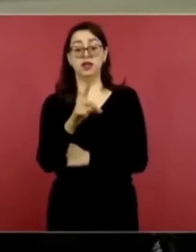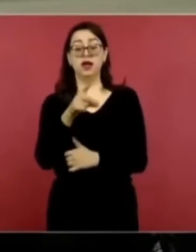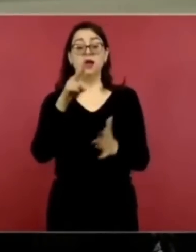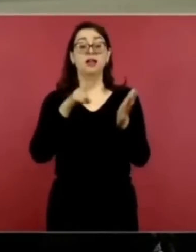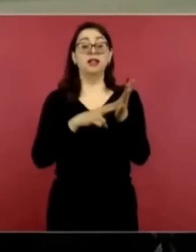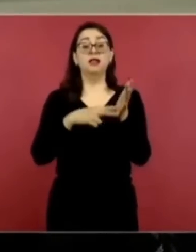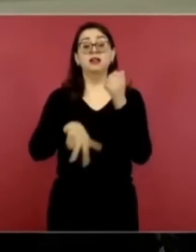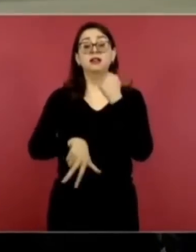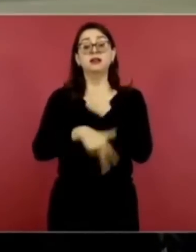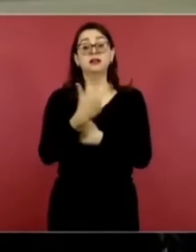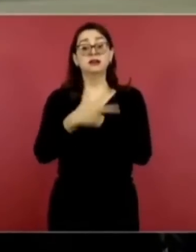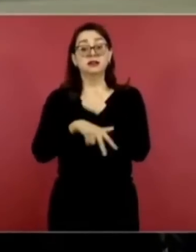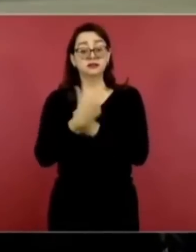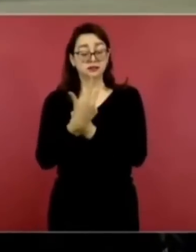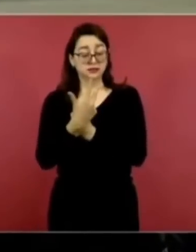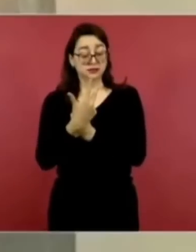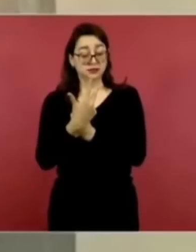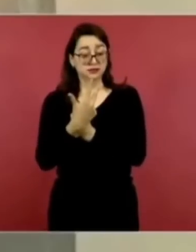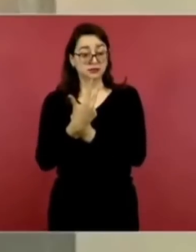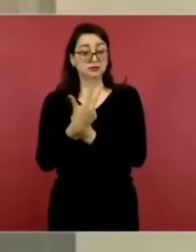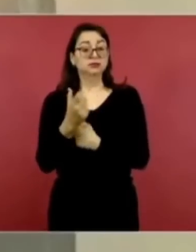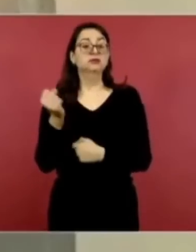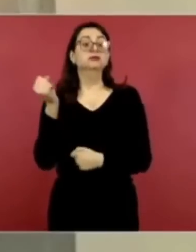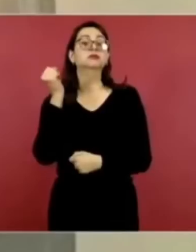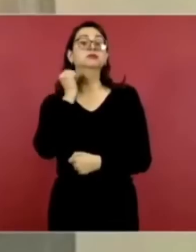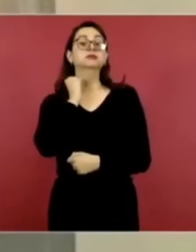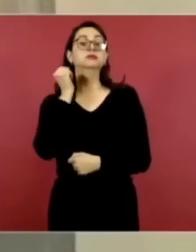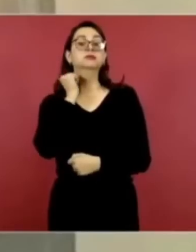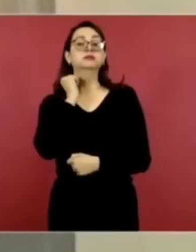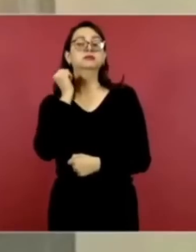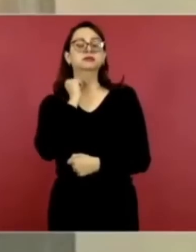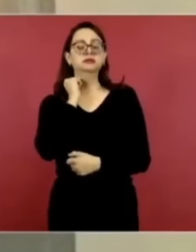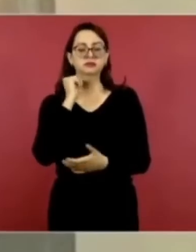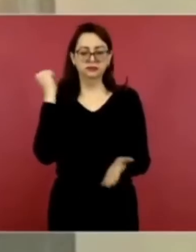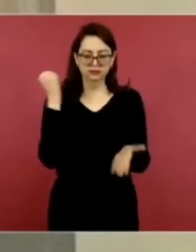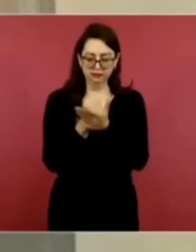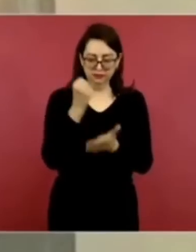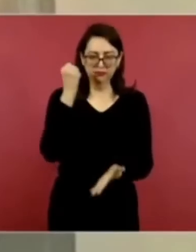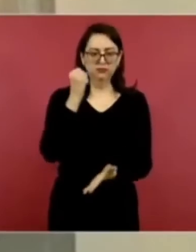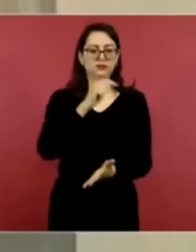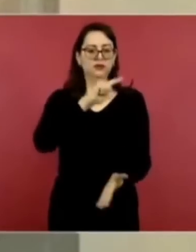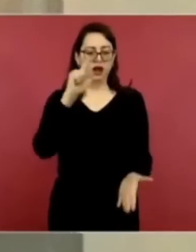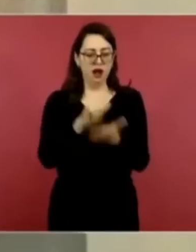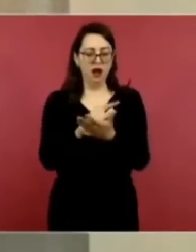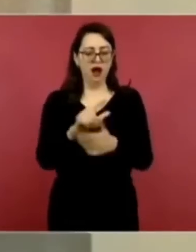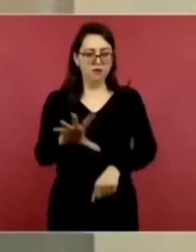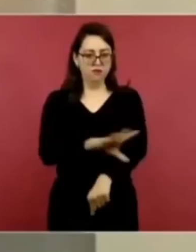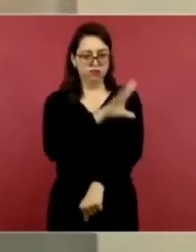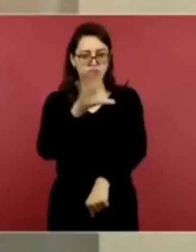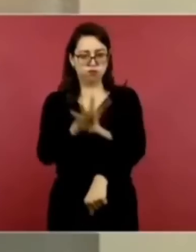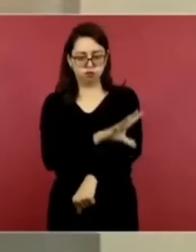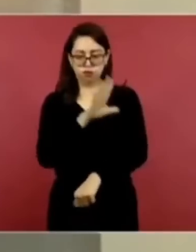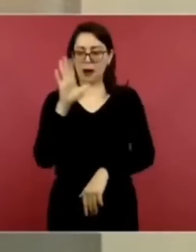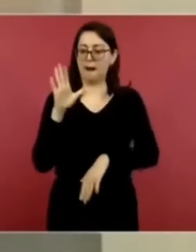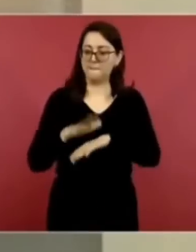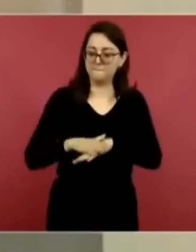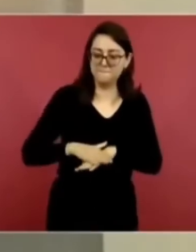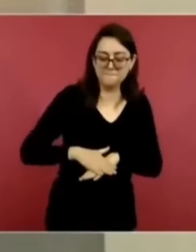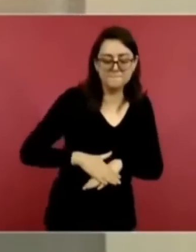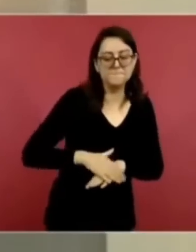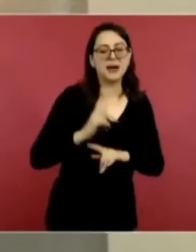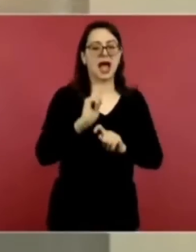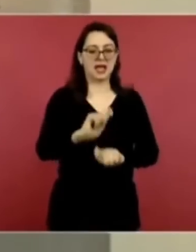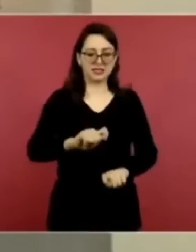los senadores del viejo régimen aprobaron la reforma energética para entregar el 20